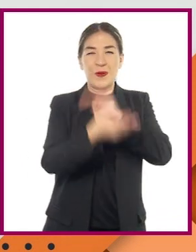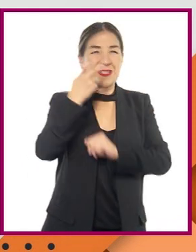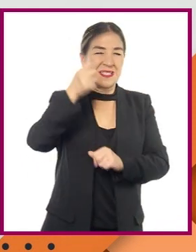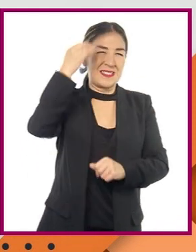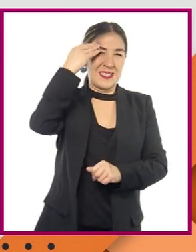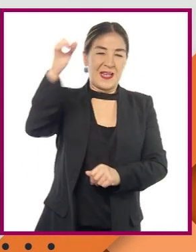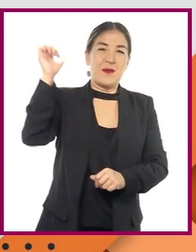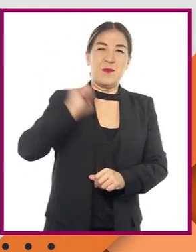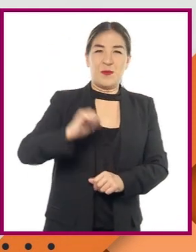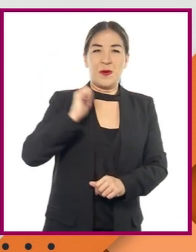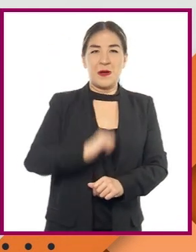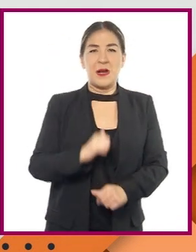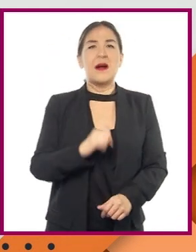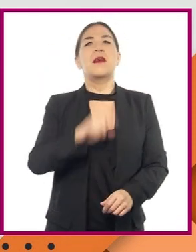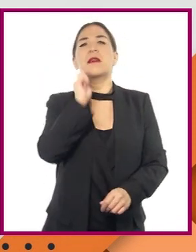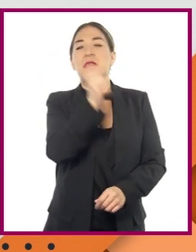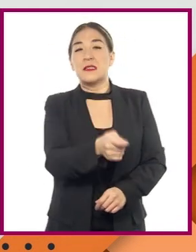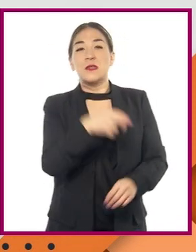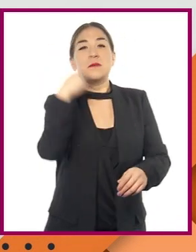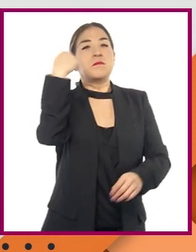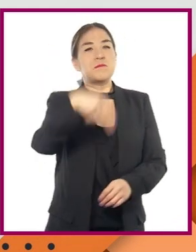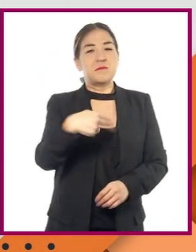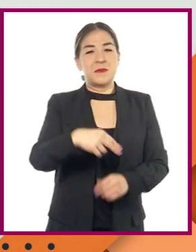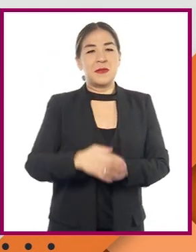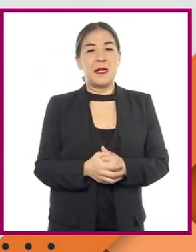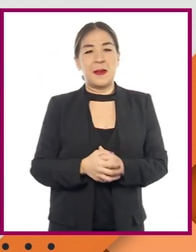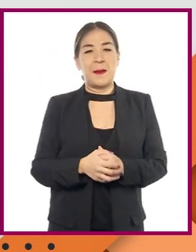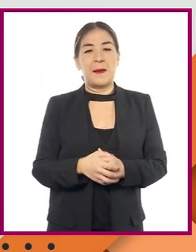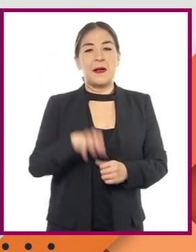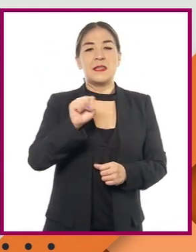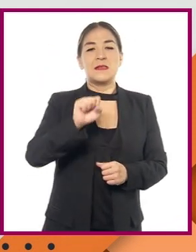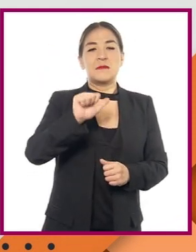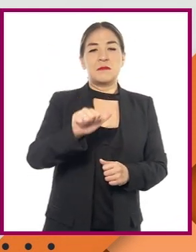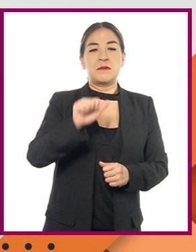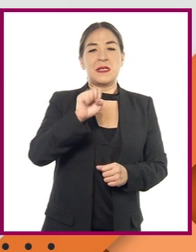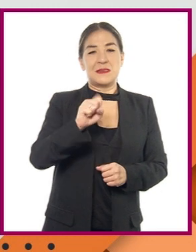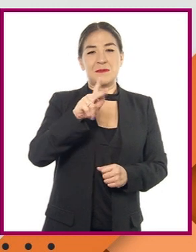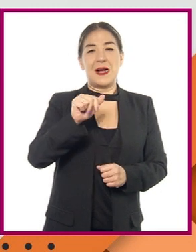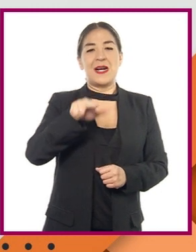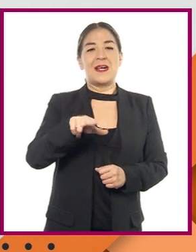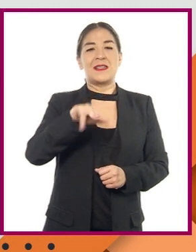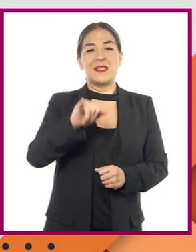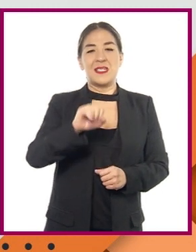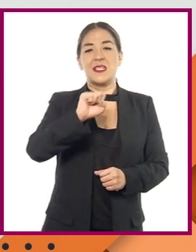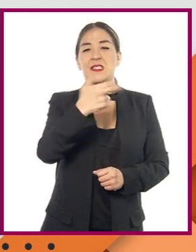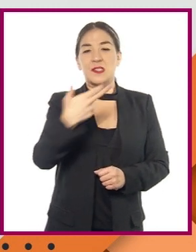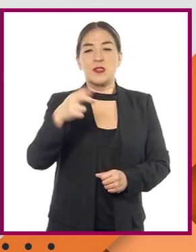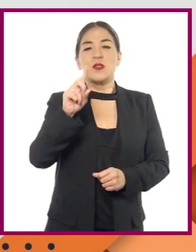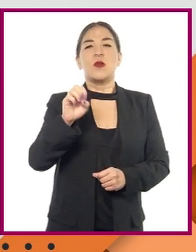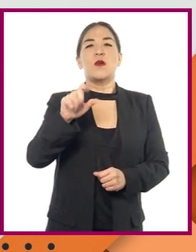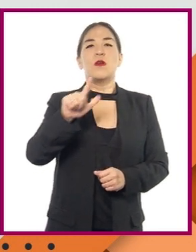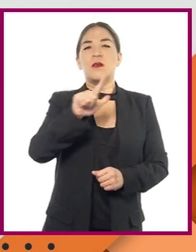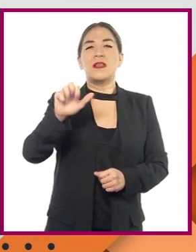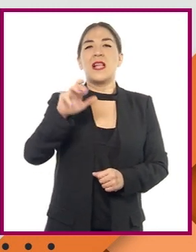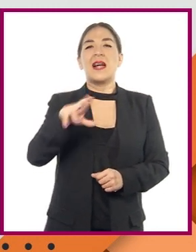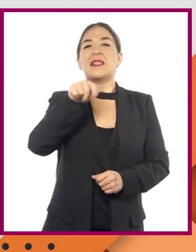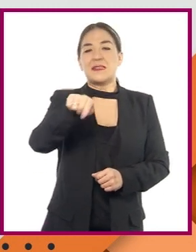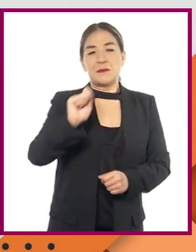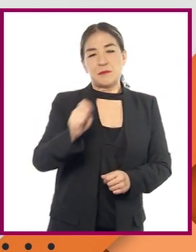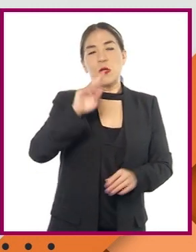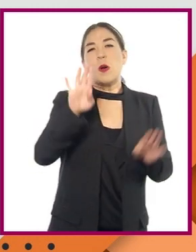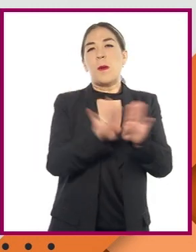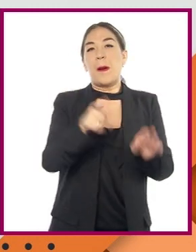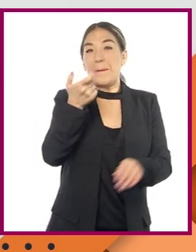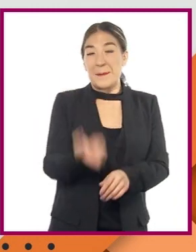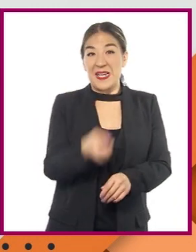aquella época, que se le llegó a denominar como Spanish Dollar a la moneda de 8 reales o peso, como también se le